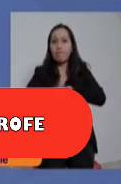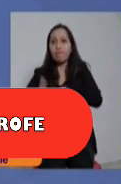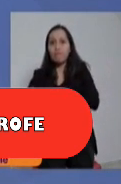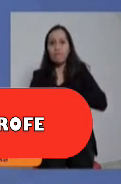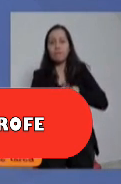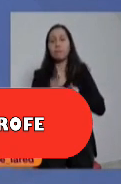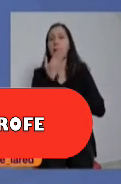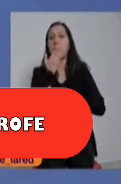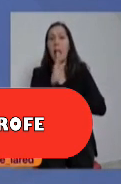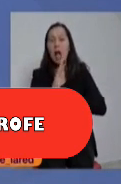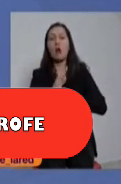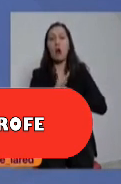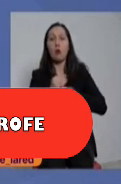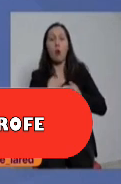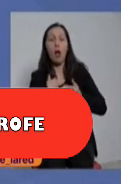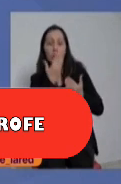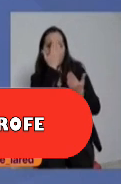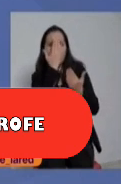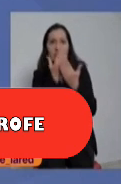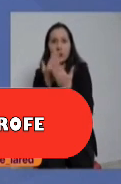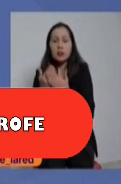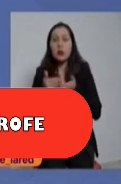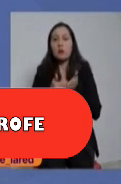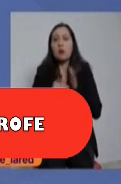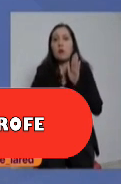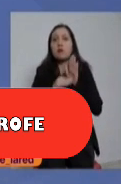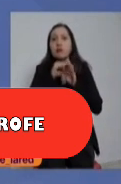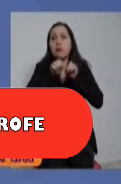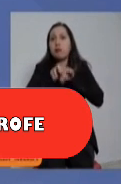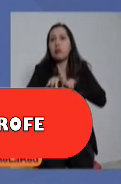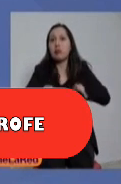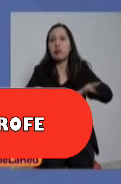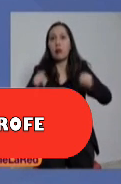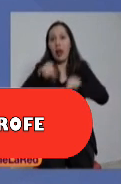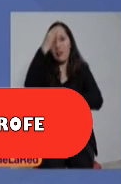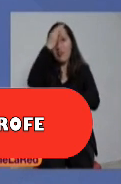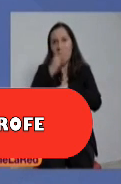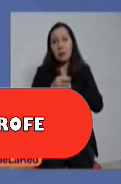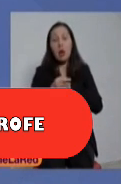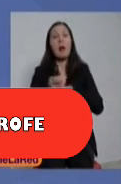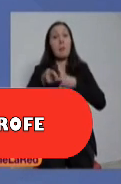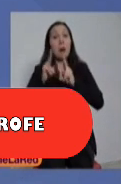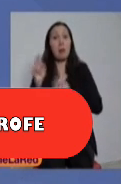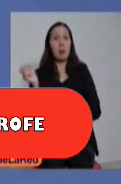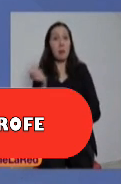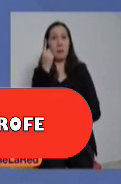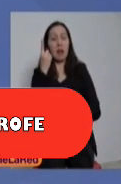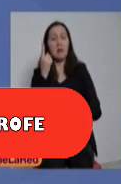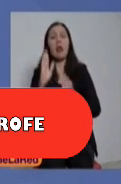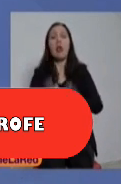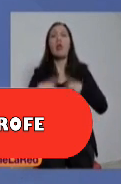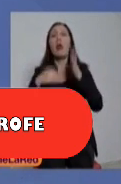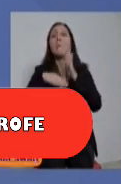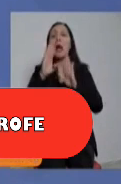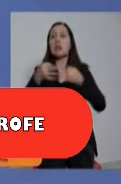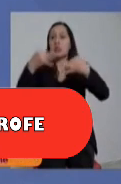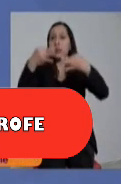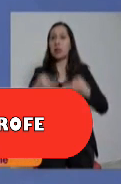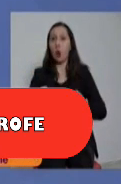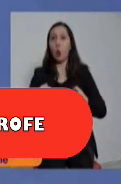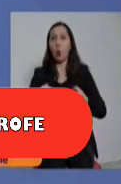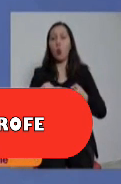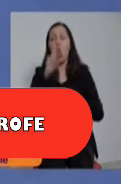prepararnos para enfrentar bien las etapas que vienen en esta pandemia. Y nos va a permitir, primero, dar mayor